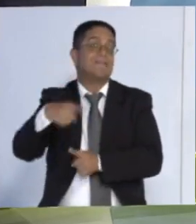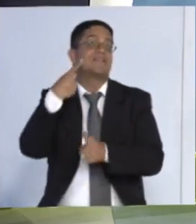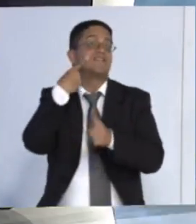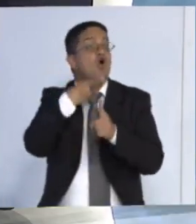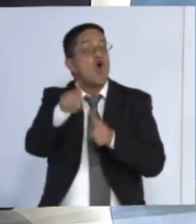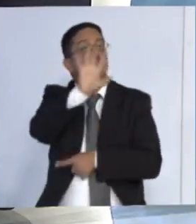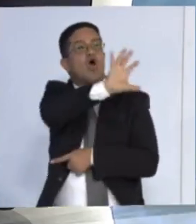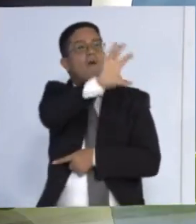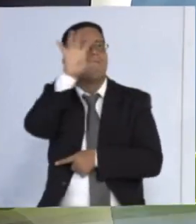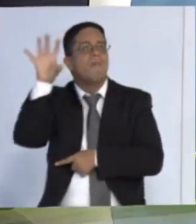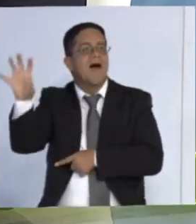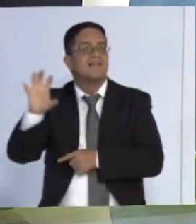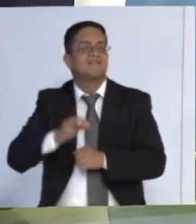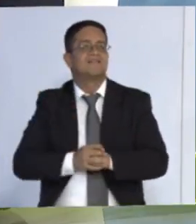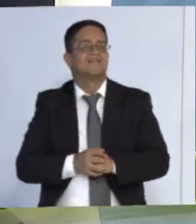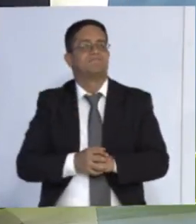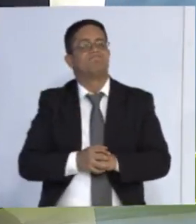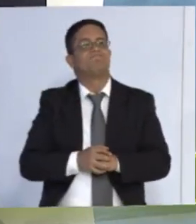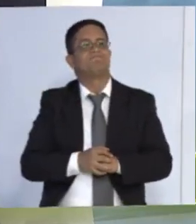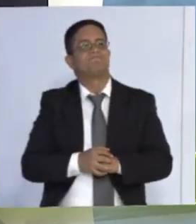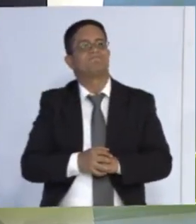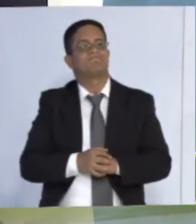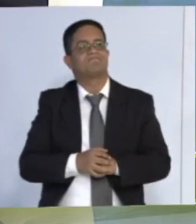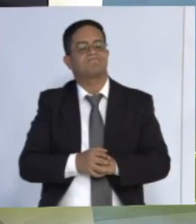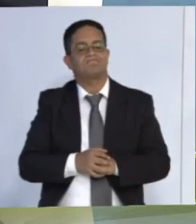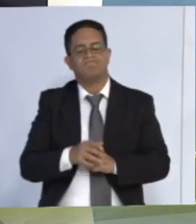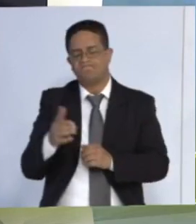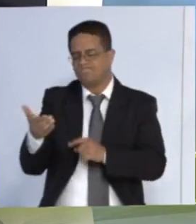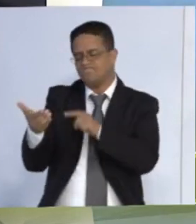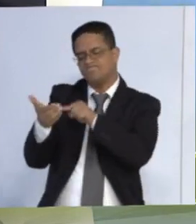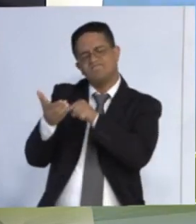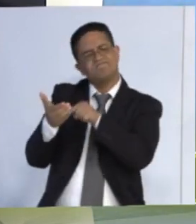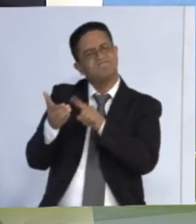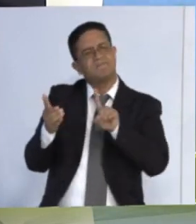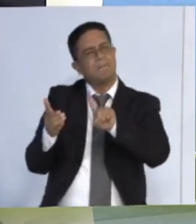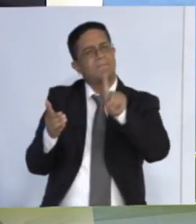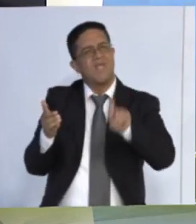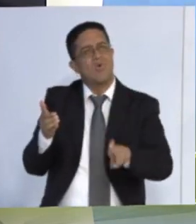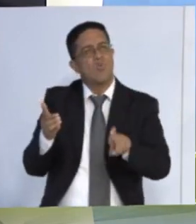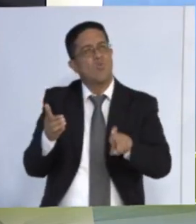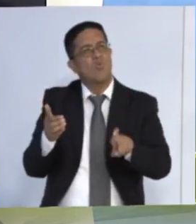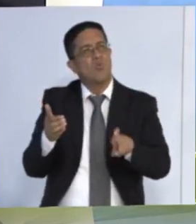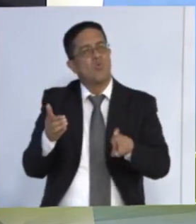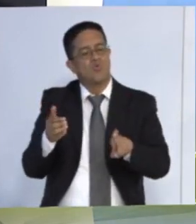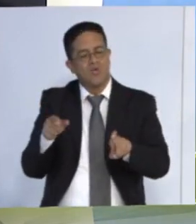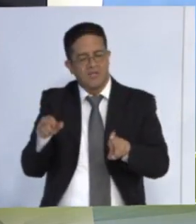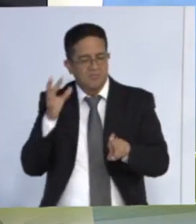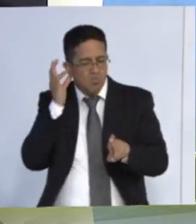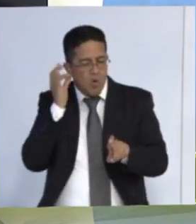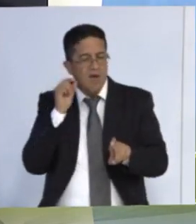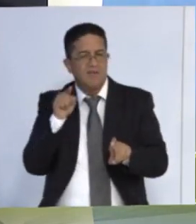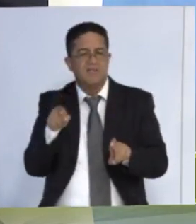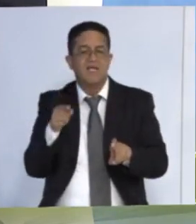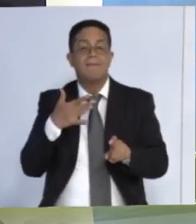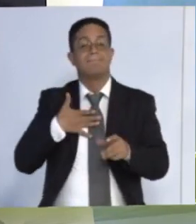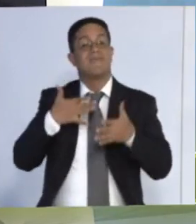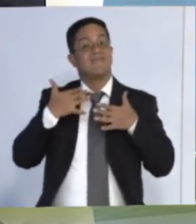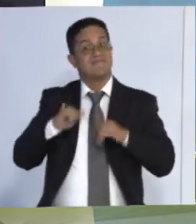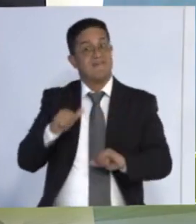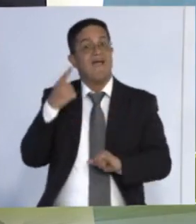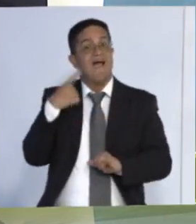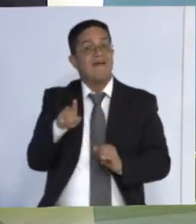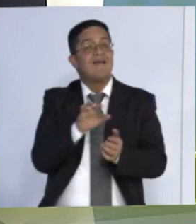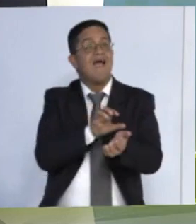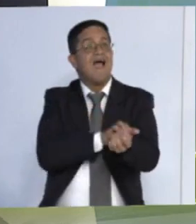preguntas fuera de nuestro país. Por acá nos pregunta Meredith Kate, dice, mi hija es alérgica